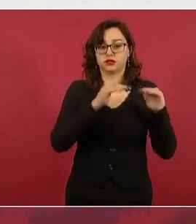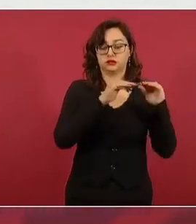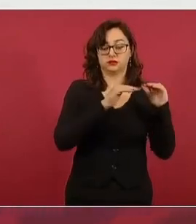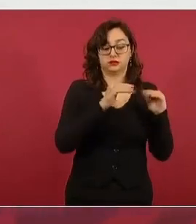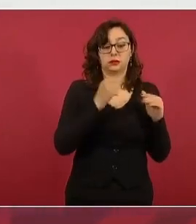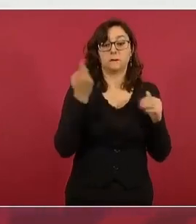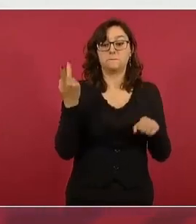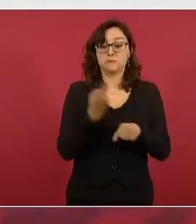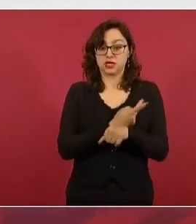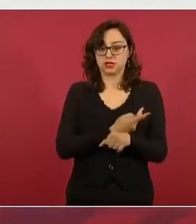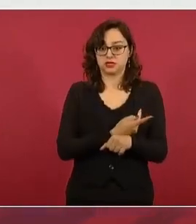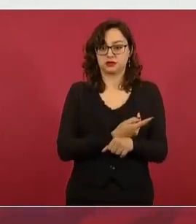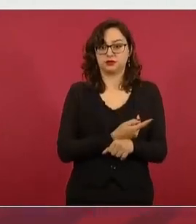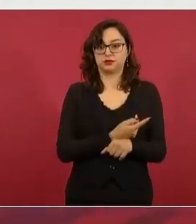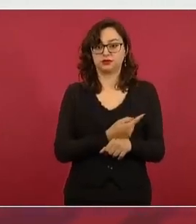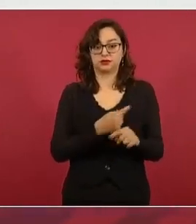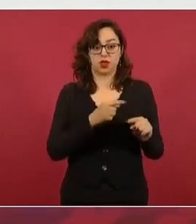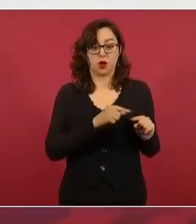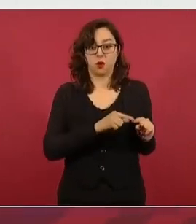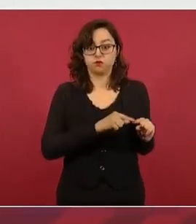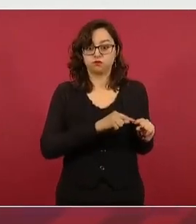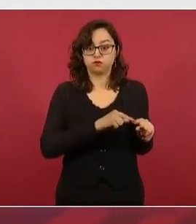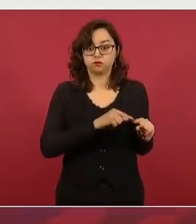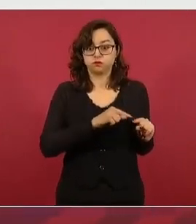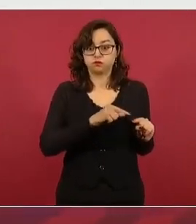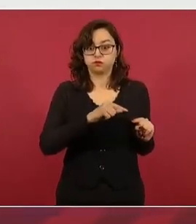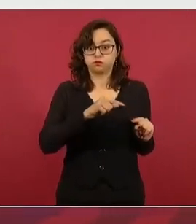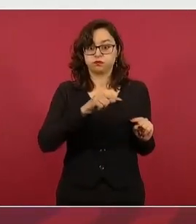Paramos el crecimiento